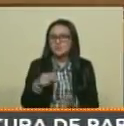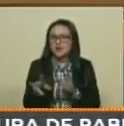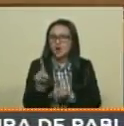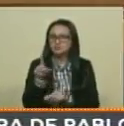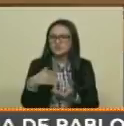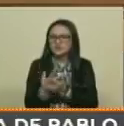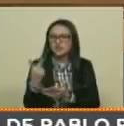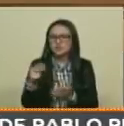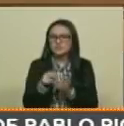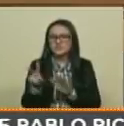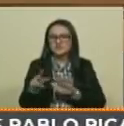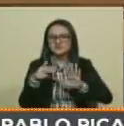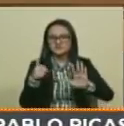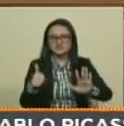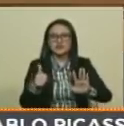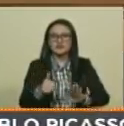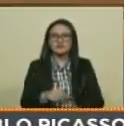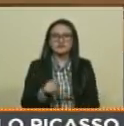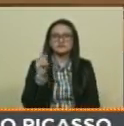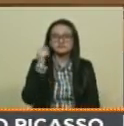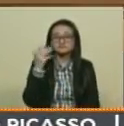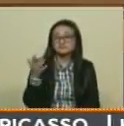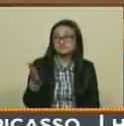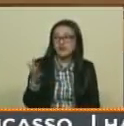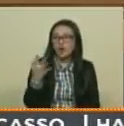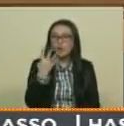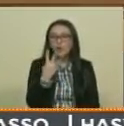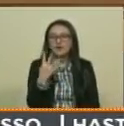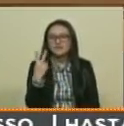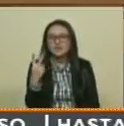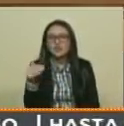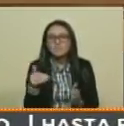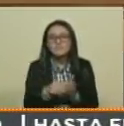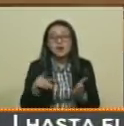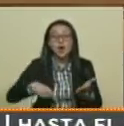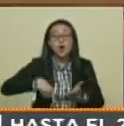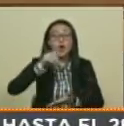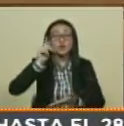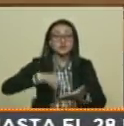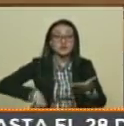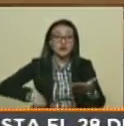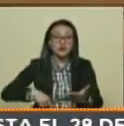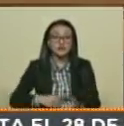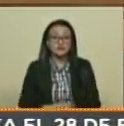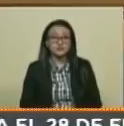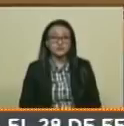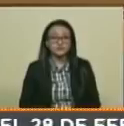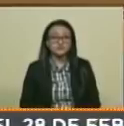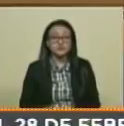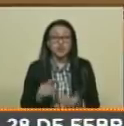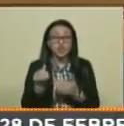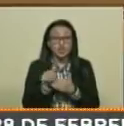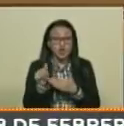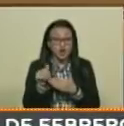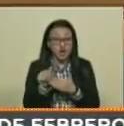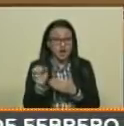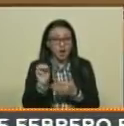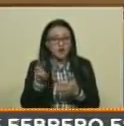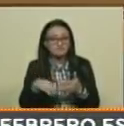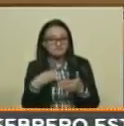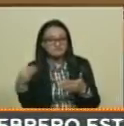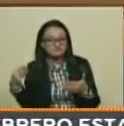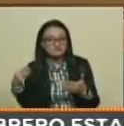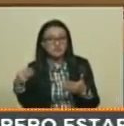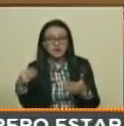2016. Recordemos que fueron 42 mil contratos en moneda extranjera, no equivalente a